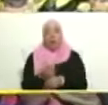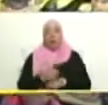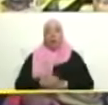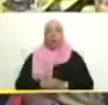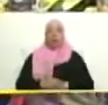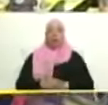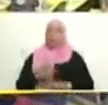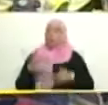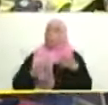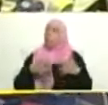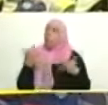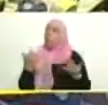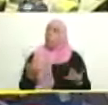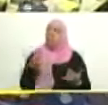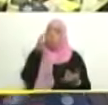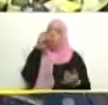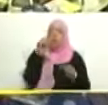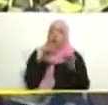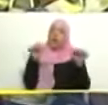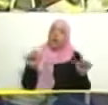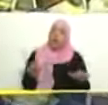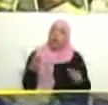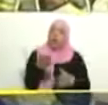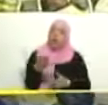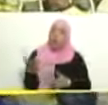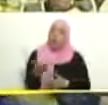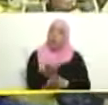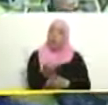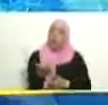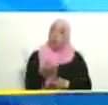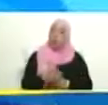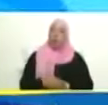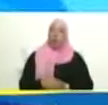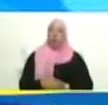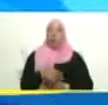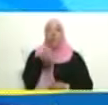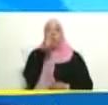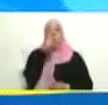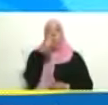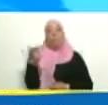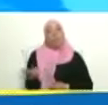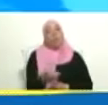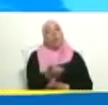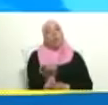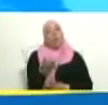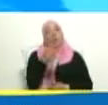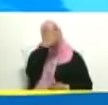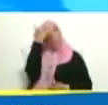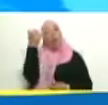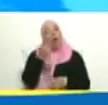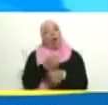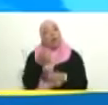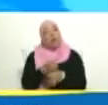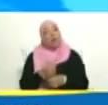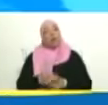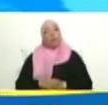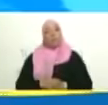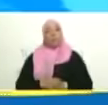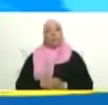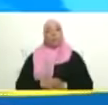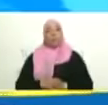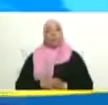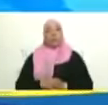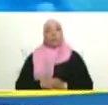Estamos fortaleciendo el sistema de bomberos del país. Bomberos y bomberas, no olvidemos las bomberas.